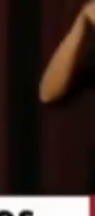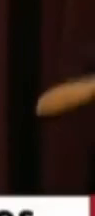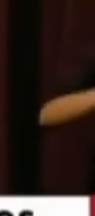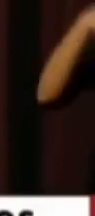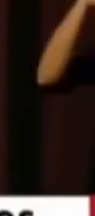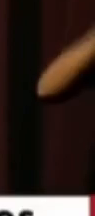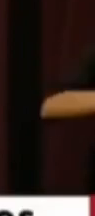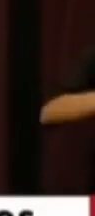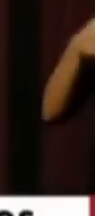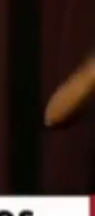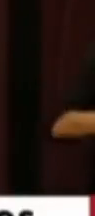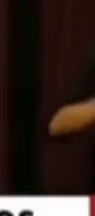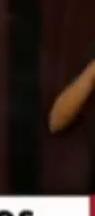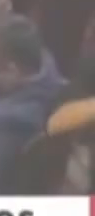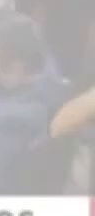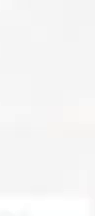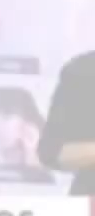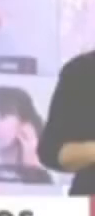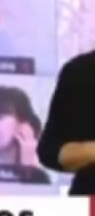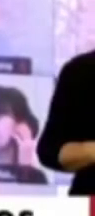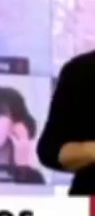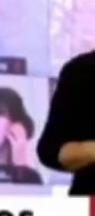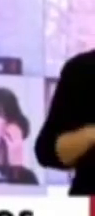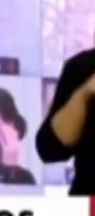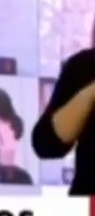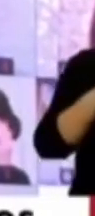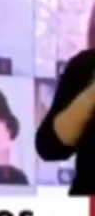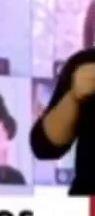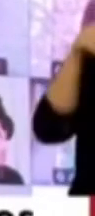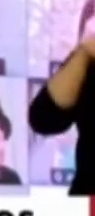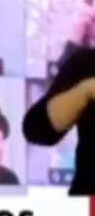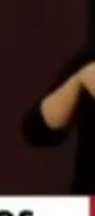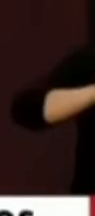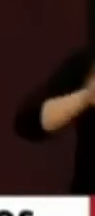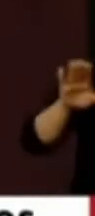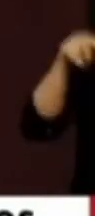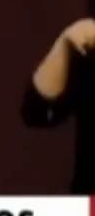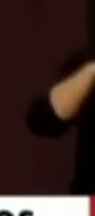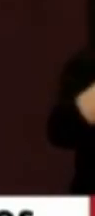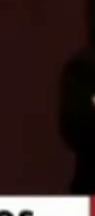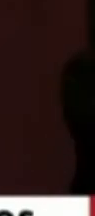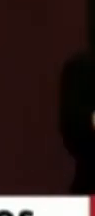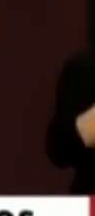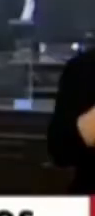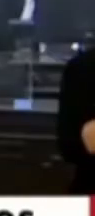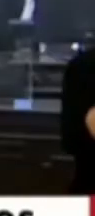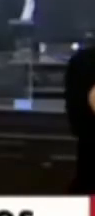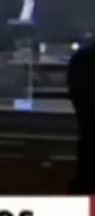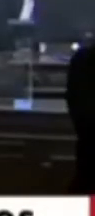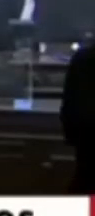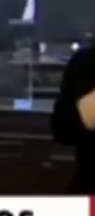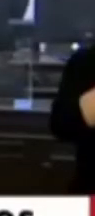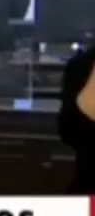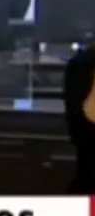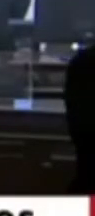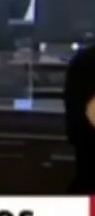su voto. Tiempo. Se cierra la votación. Por secretaría se dará lectura del resultado de la